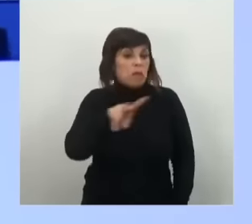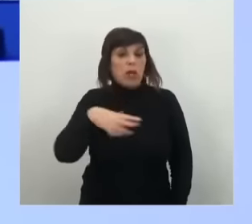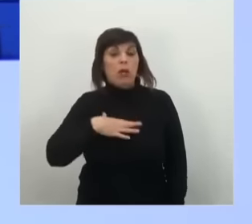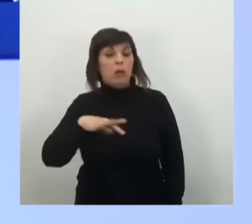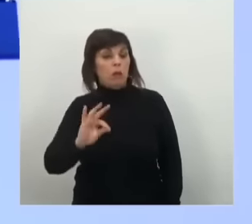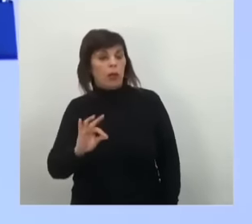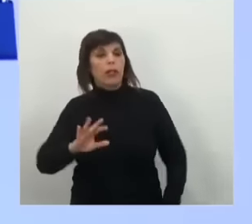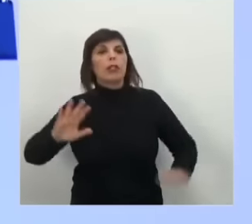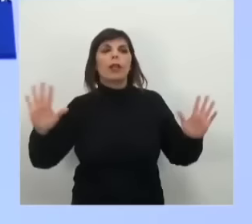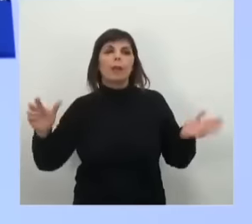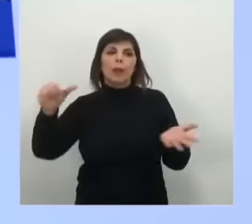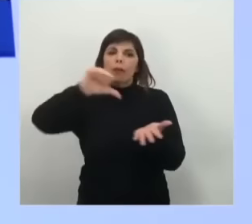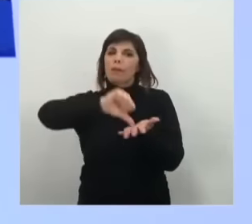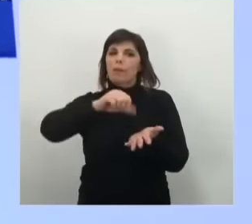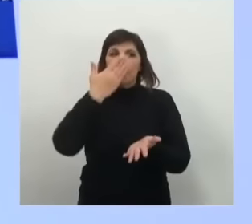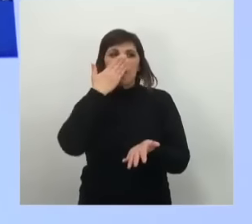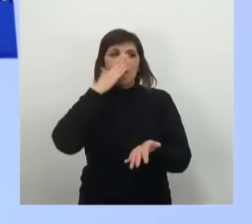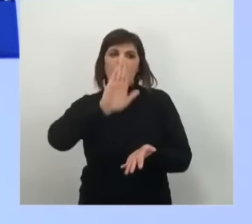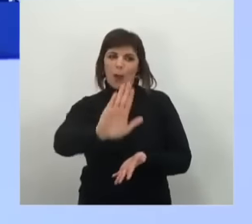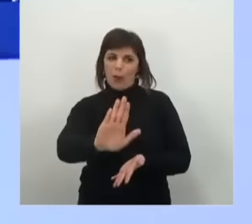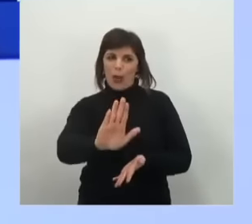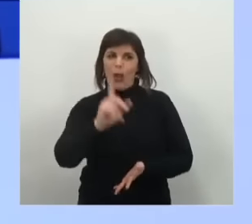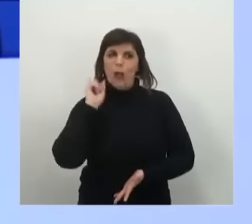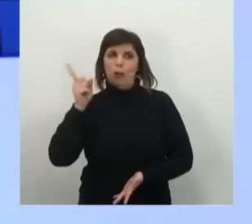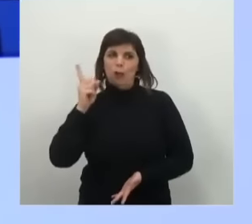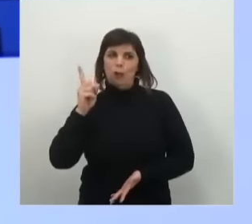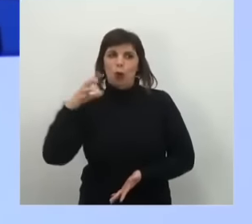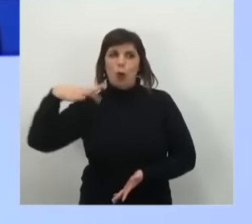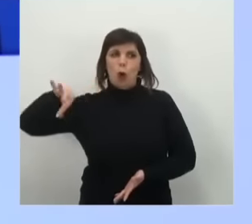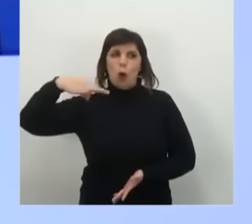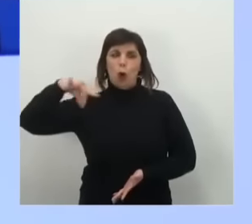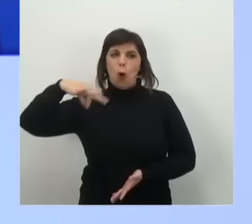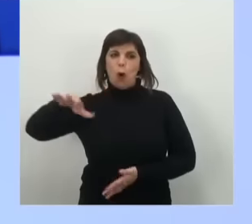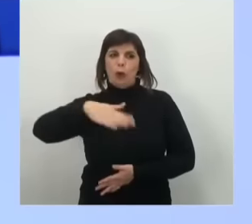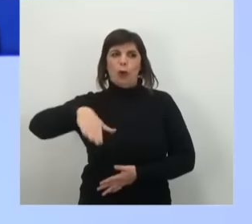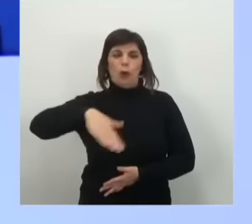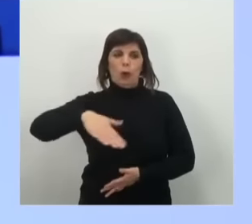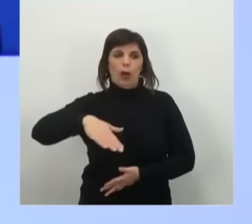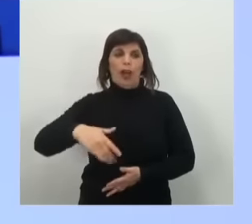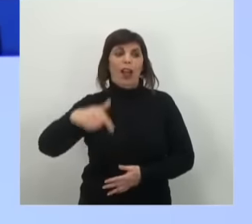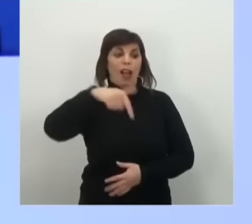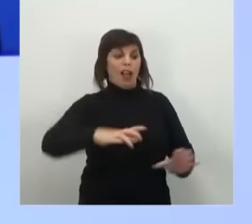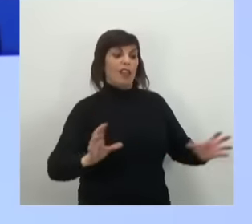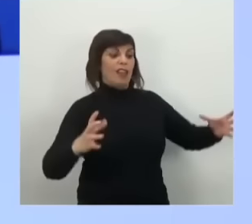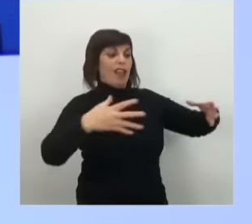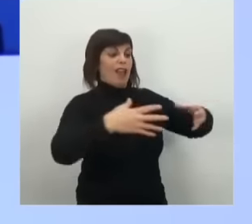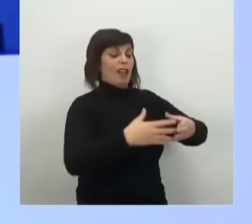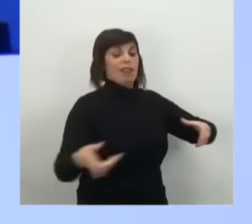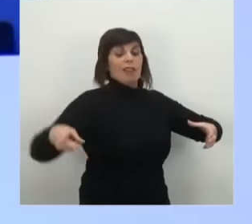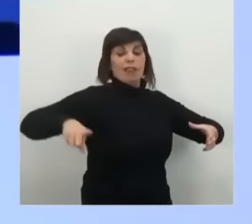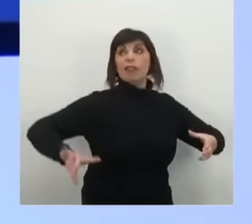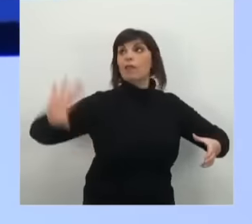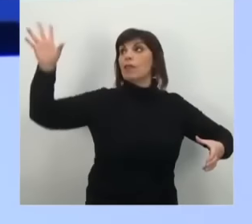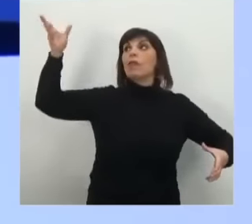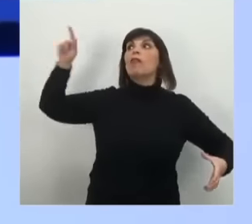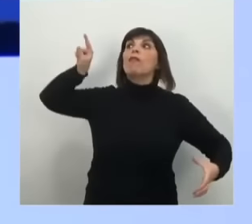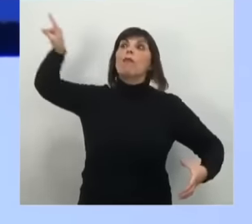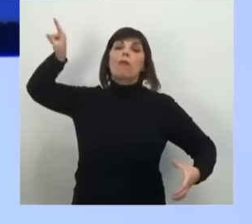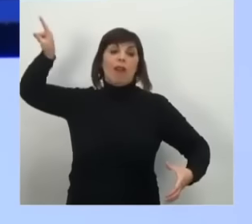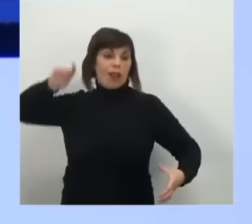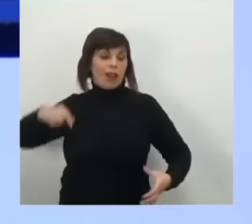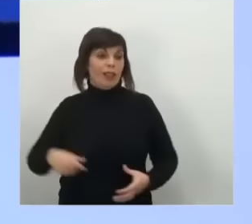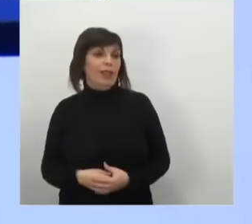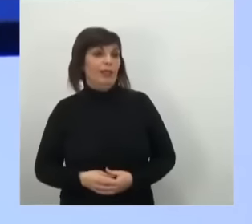pero Jerusalén solo está en un sitio uno aquí uno en el cielo las del cielo la vas a visitar cuando mueras